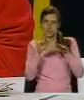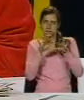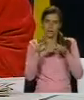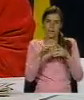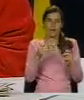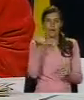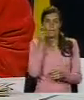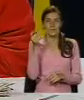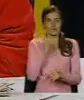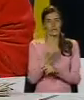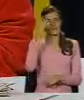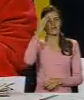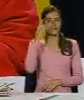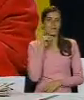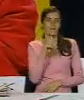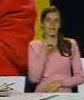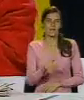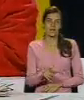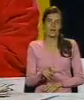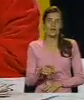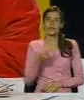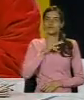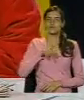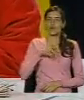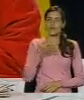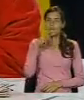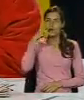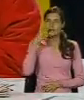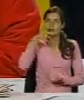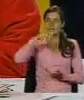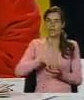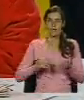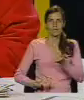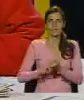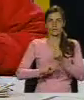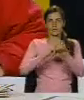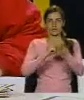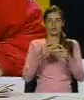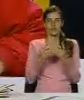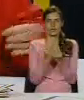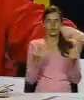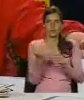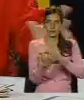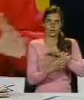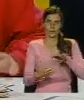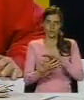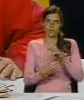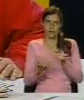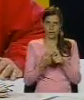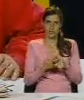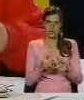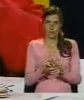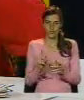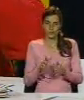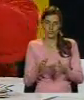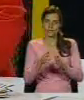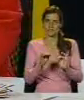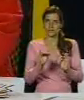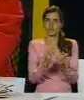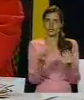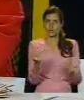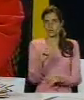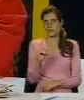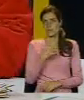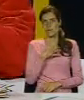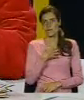que saber que no es así. Nosotros tenemos una política de Estado en favor de resolver el problema de la vivienda. Y no es por esa vía que se resuelve. De manera que